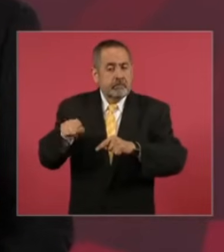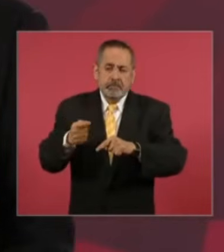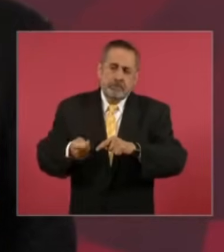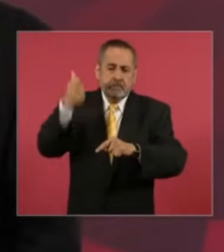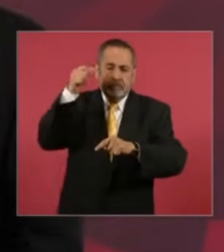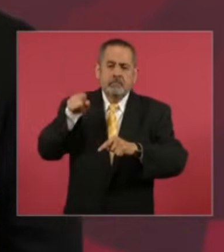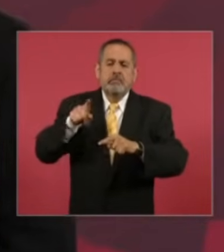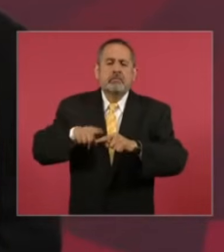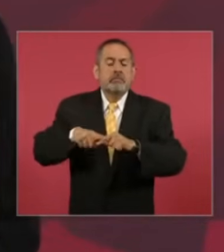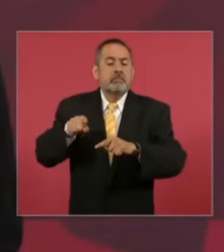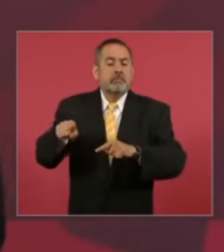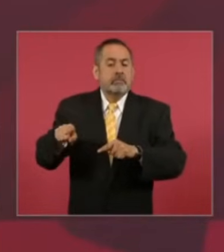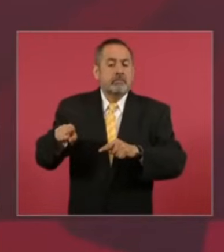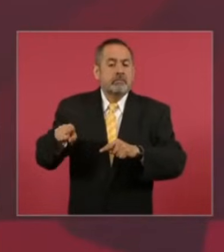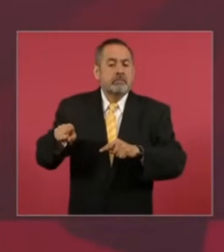pues es